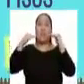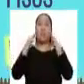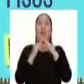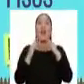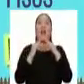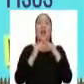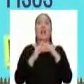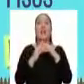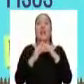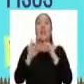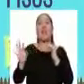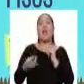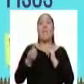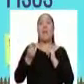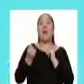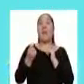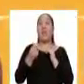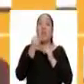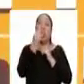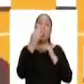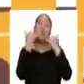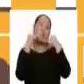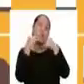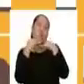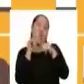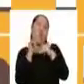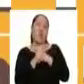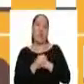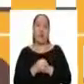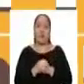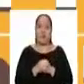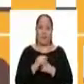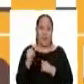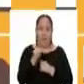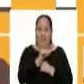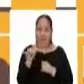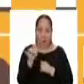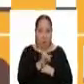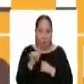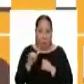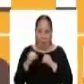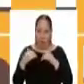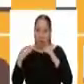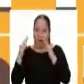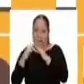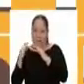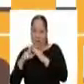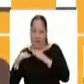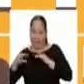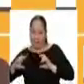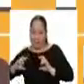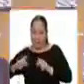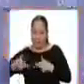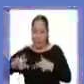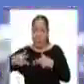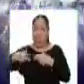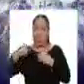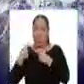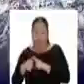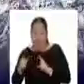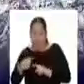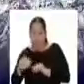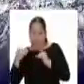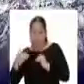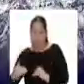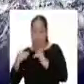Y algunos juguetes tal vez. Así como en una casa con varios niveles encontramos diversidad de espacios y cosas, la cordillera